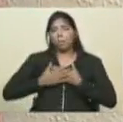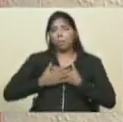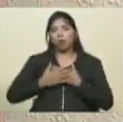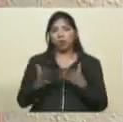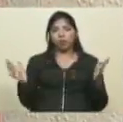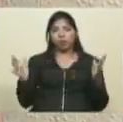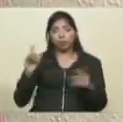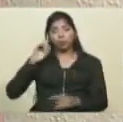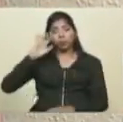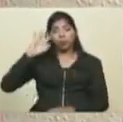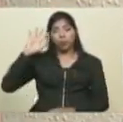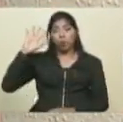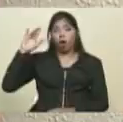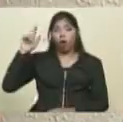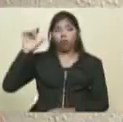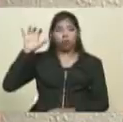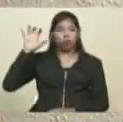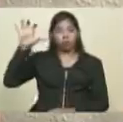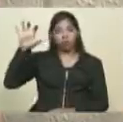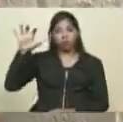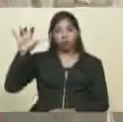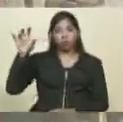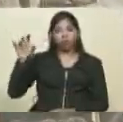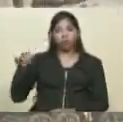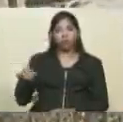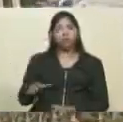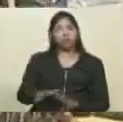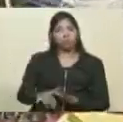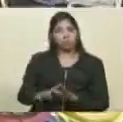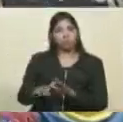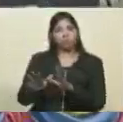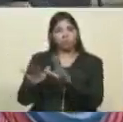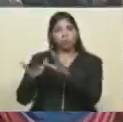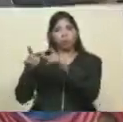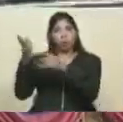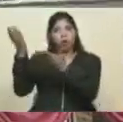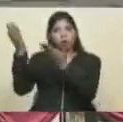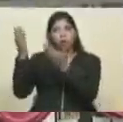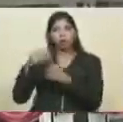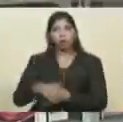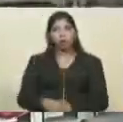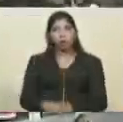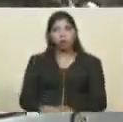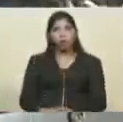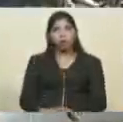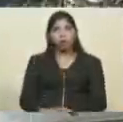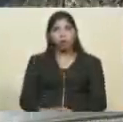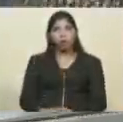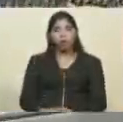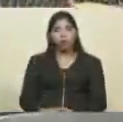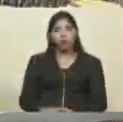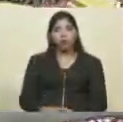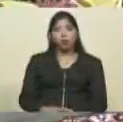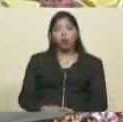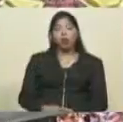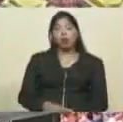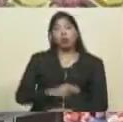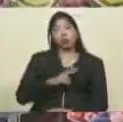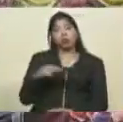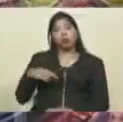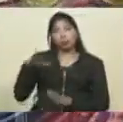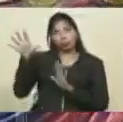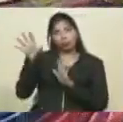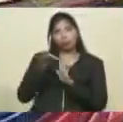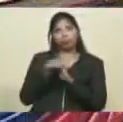los sueños de la patria. Vuela, Dionisia, vuela, y nosotras y nosotros seguiremos tu ejemplo. Buenas tardes